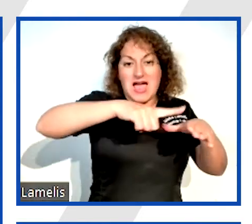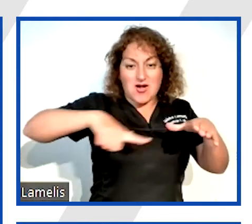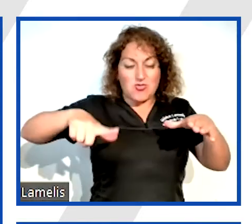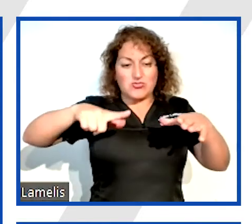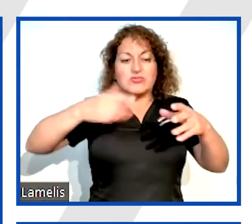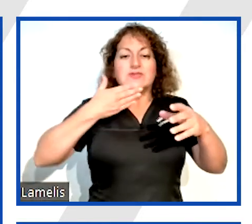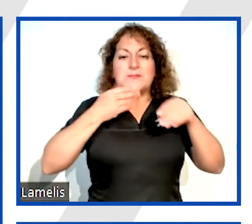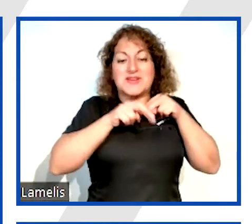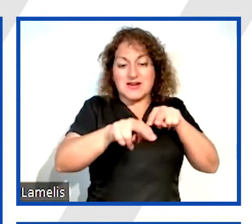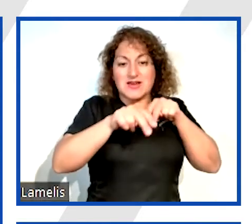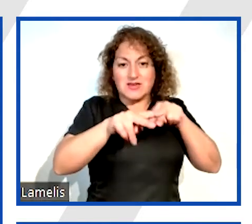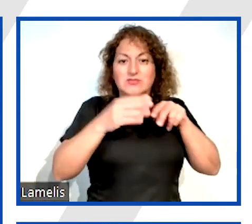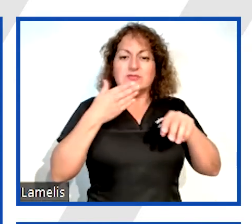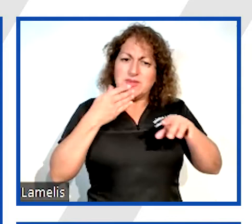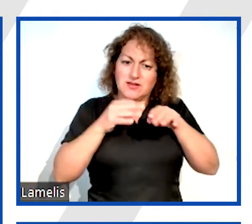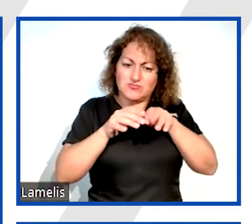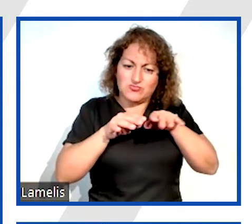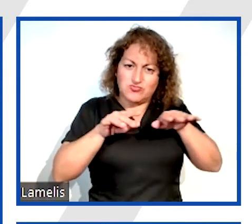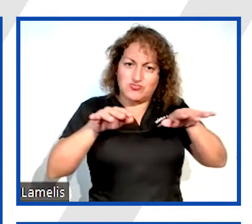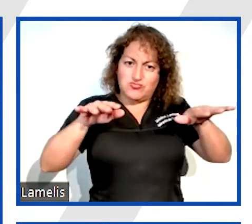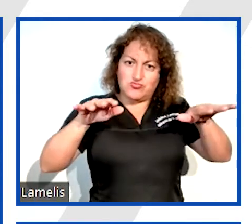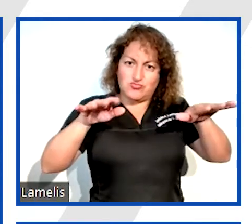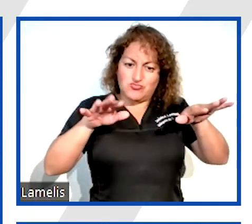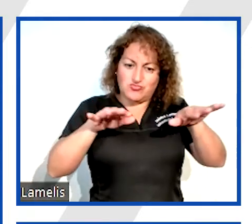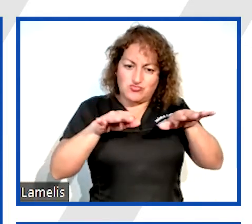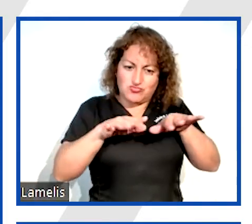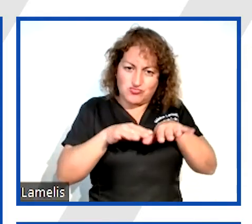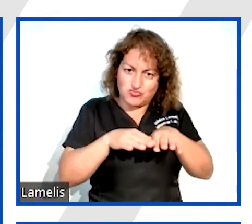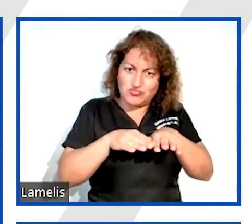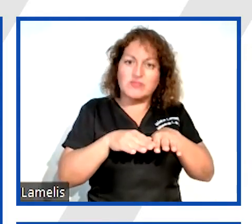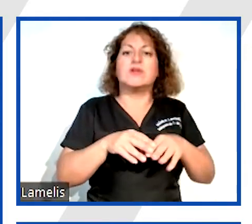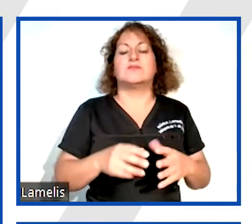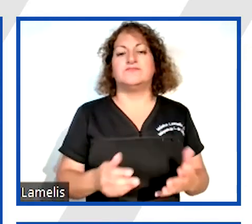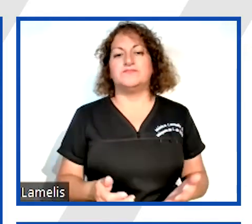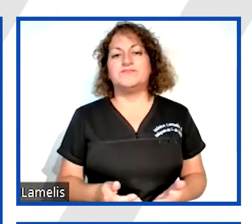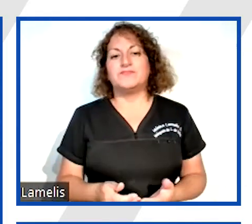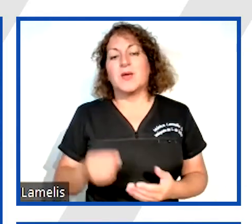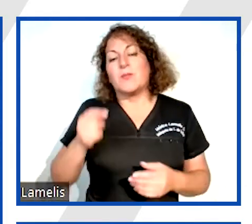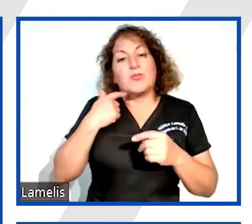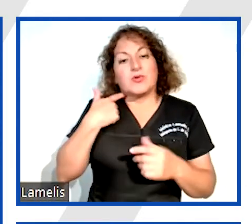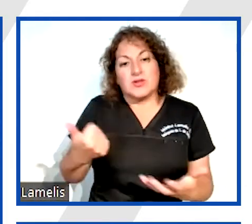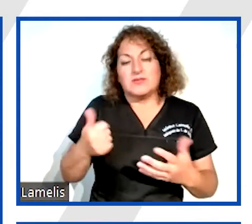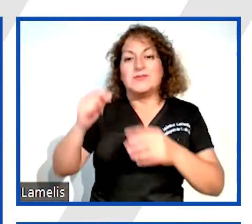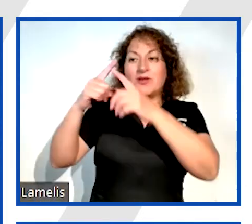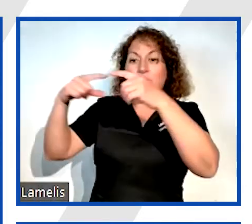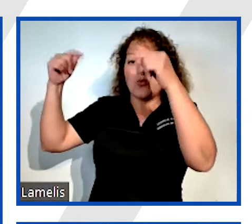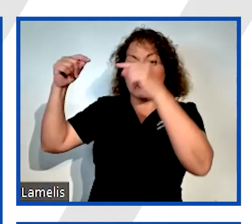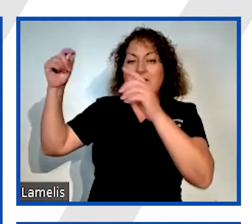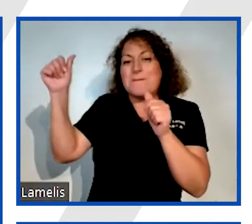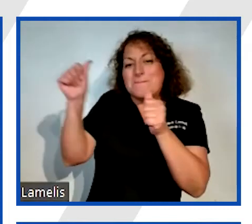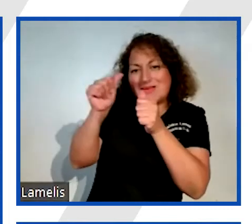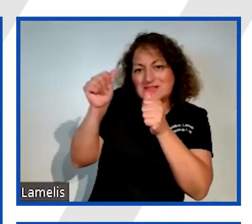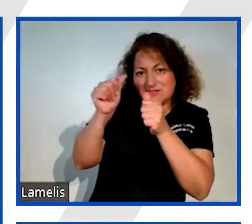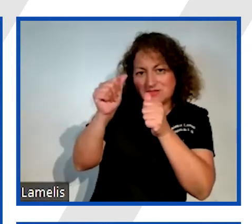la luna estaba lo suficientemente cerca para hacer eso entonces bueno estas son como les decía algunas de las referencias de la